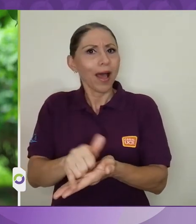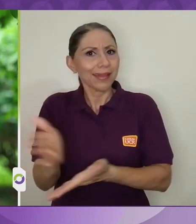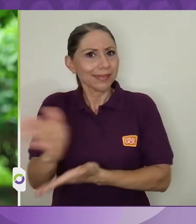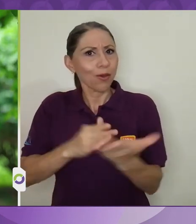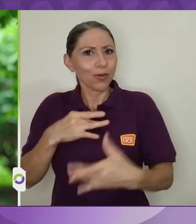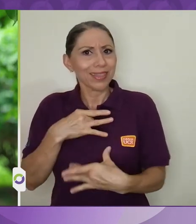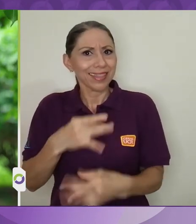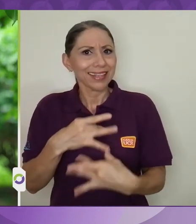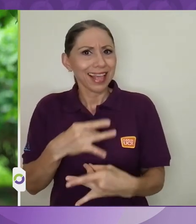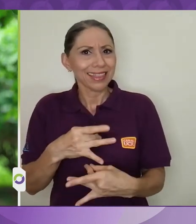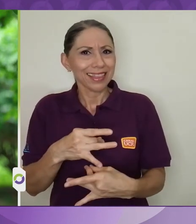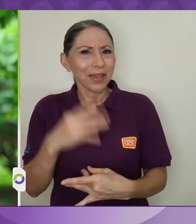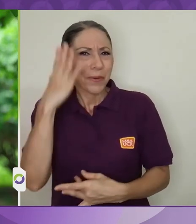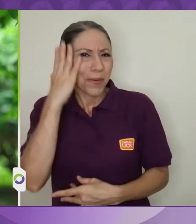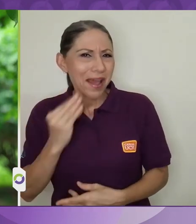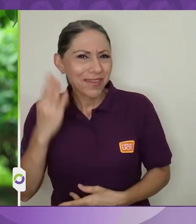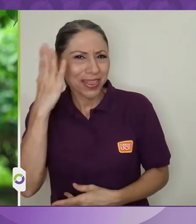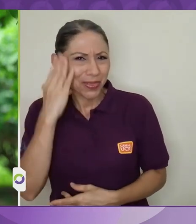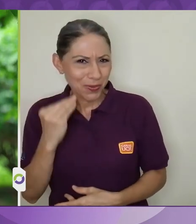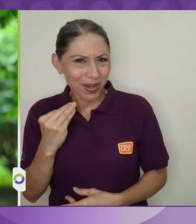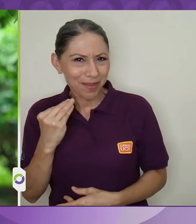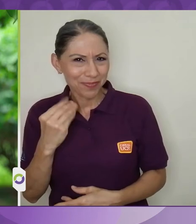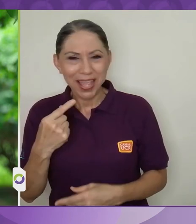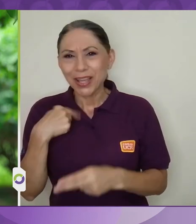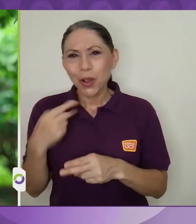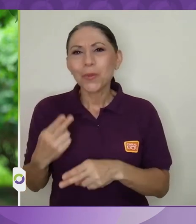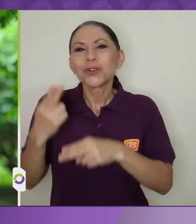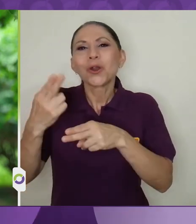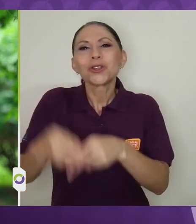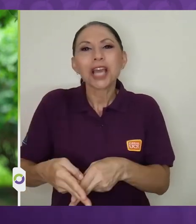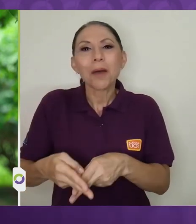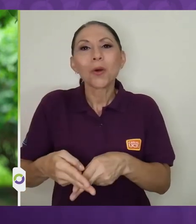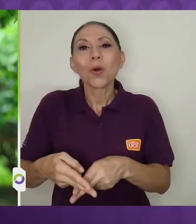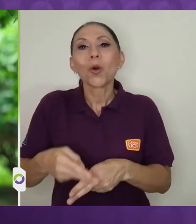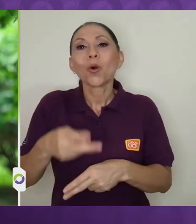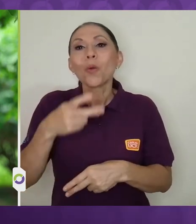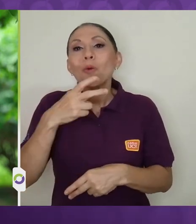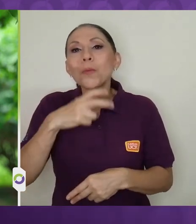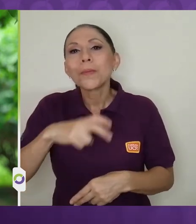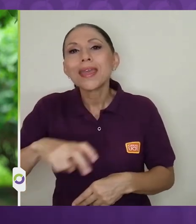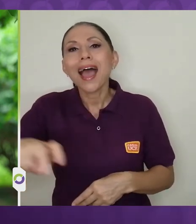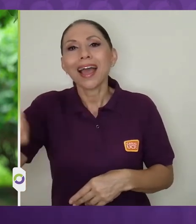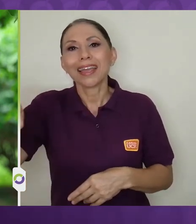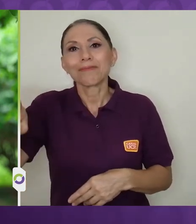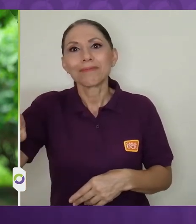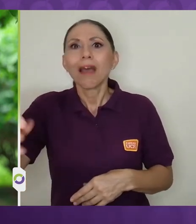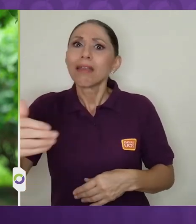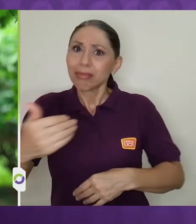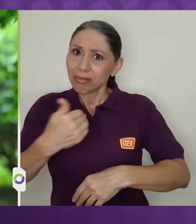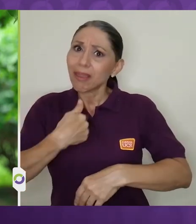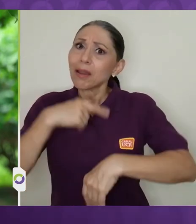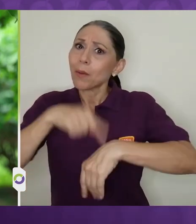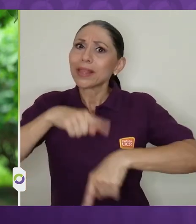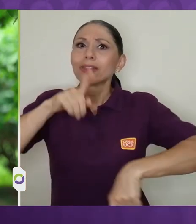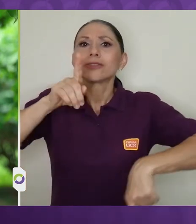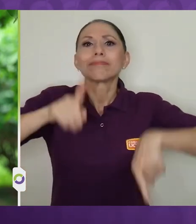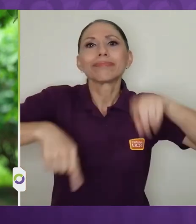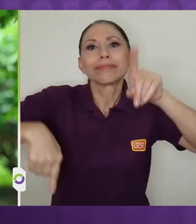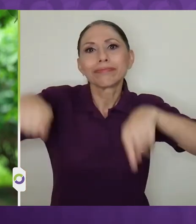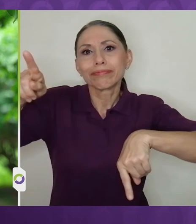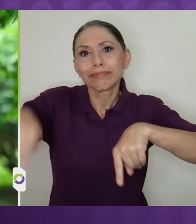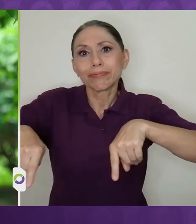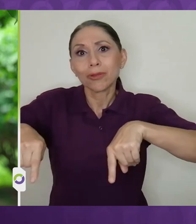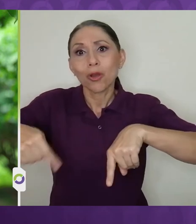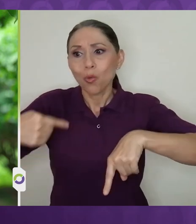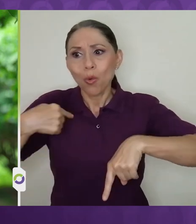sido una aventura, como yo lo llamo, un viaje. Tiene también sus subis y bajas, ¿no? Hay momentos tristes cuando uno no